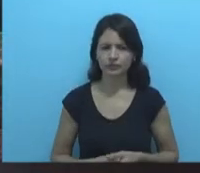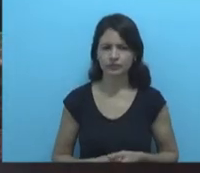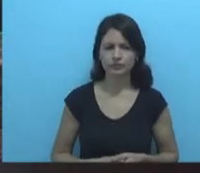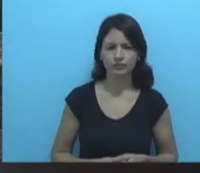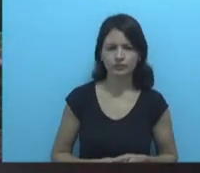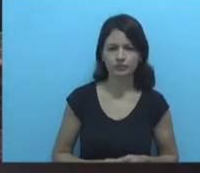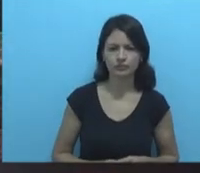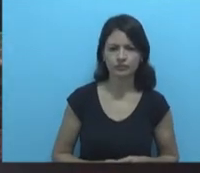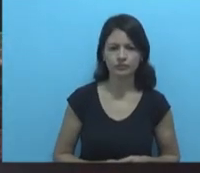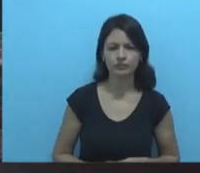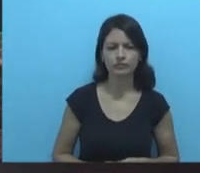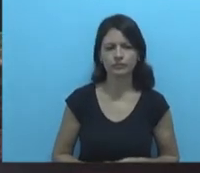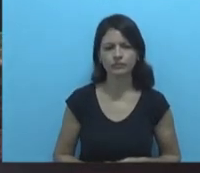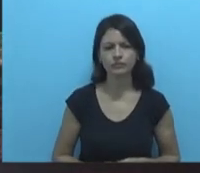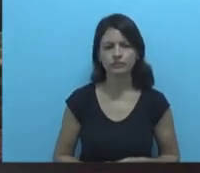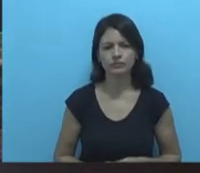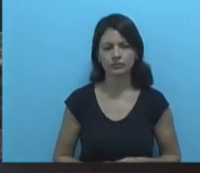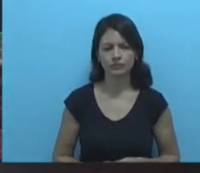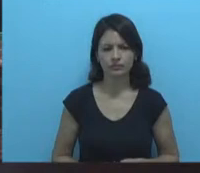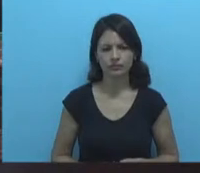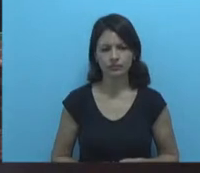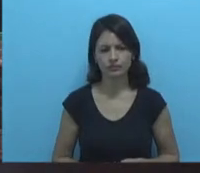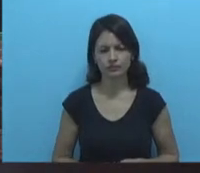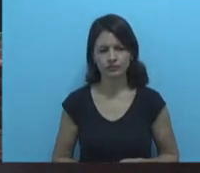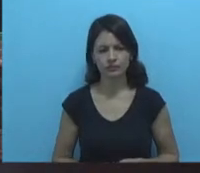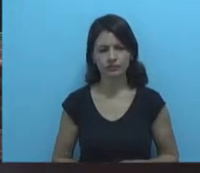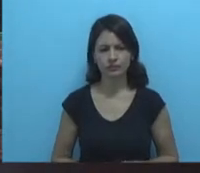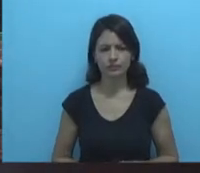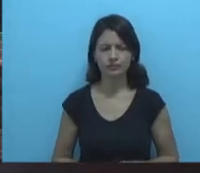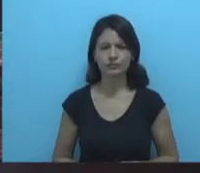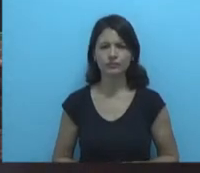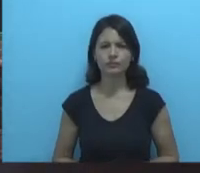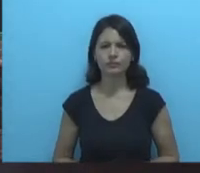fue lo acordado en labor parlamentaria, con el monto